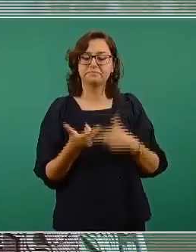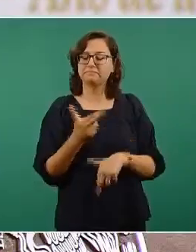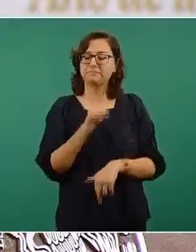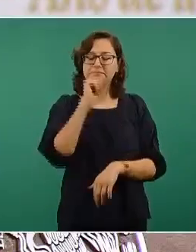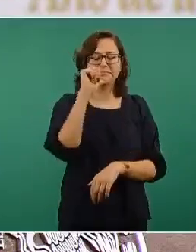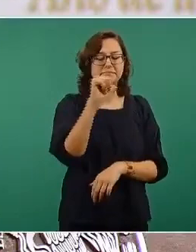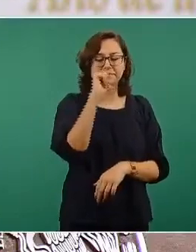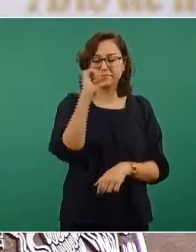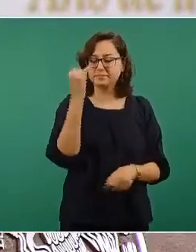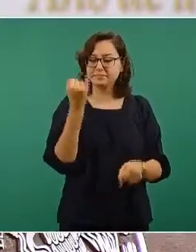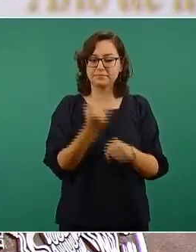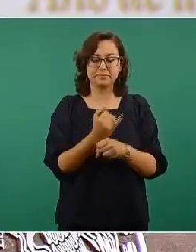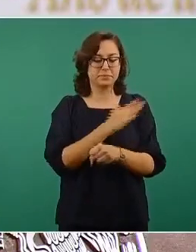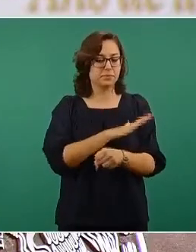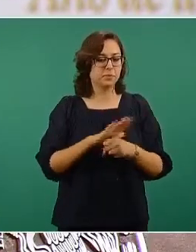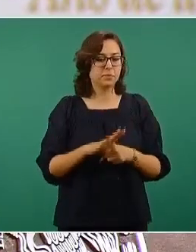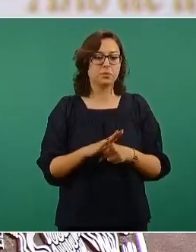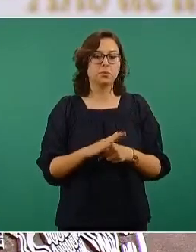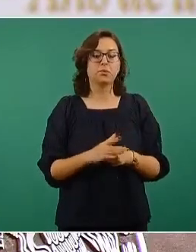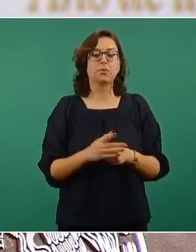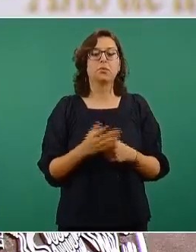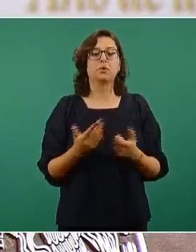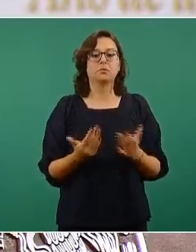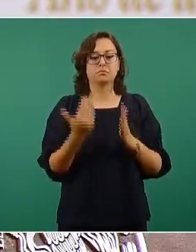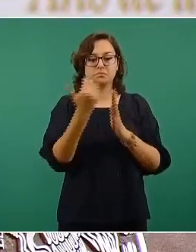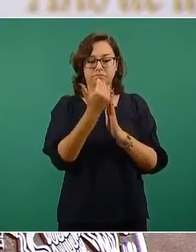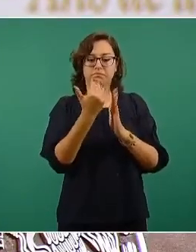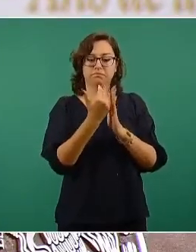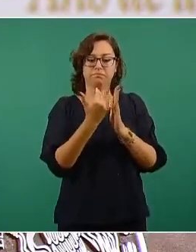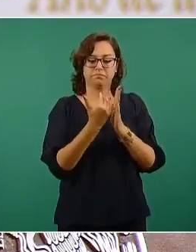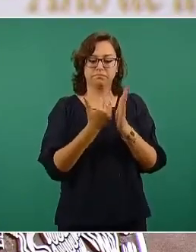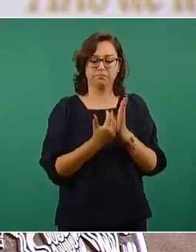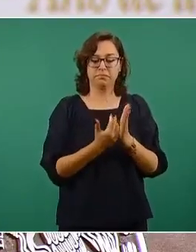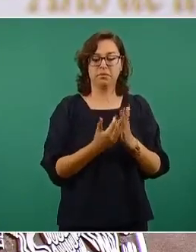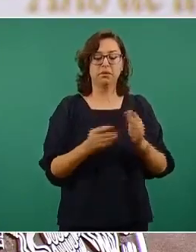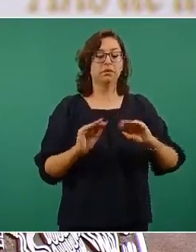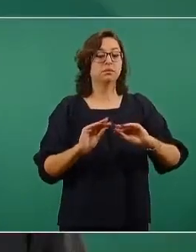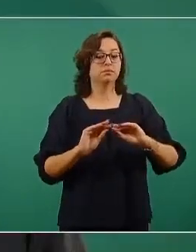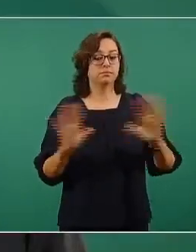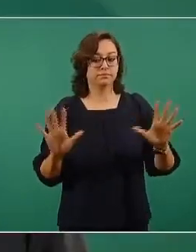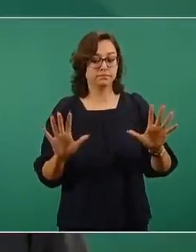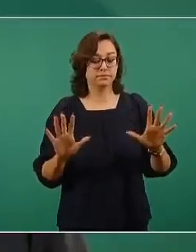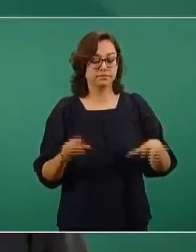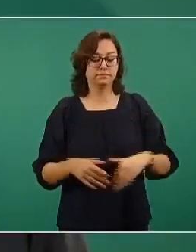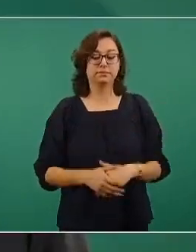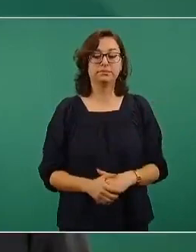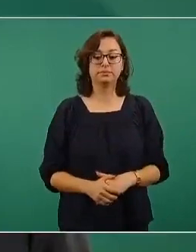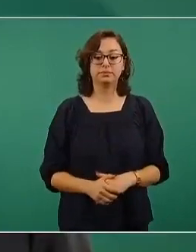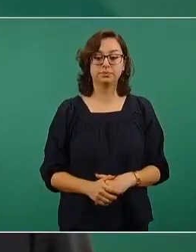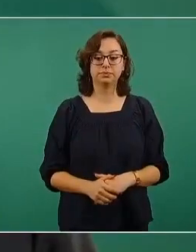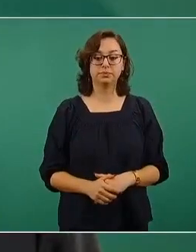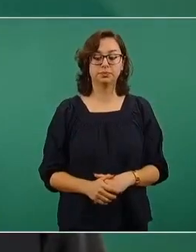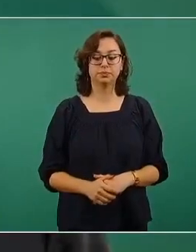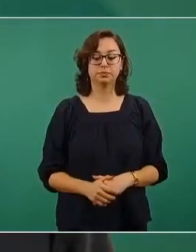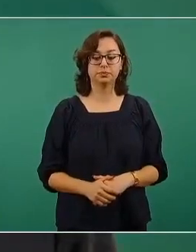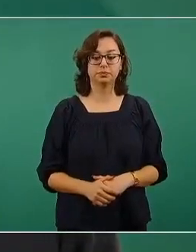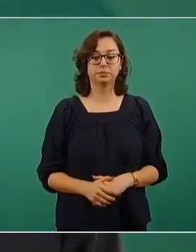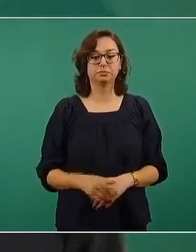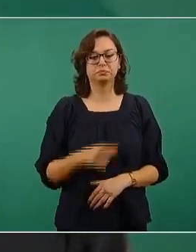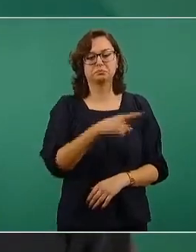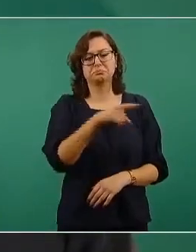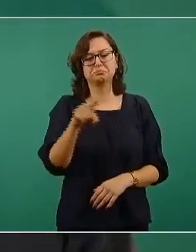Está muy claro el procedimiento. Entonces, que lo sepan para que no